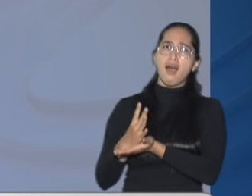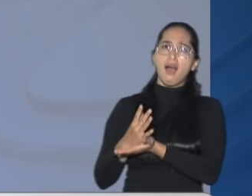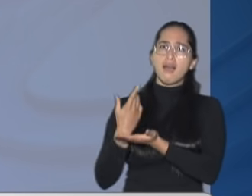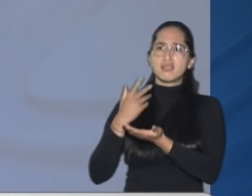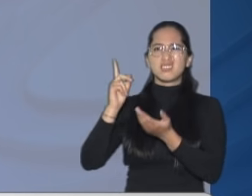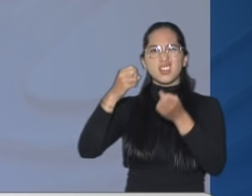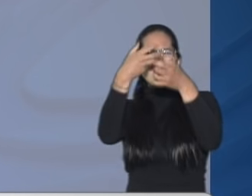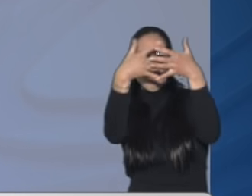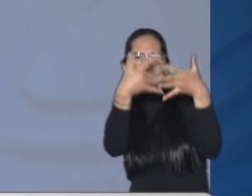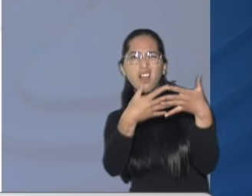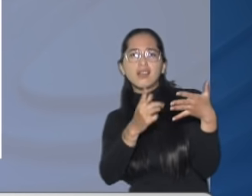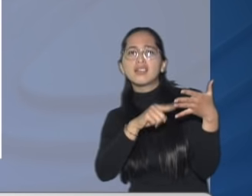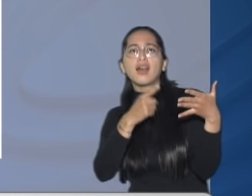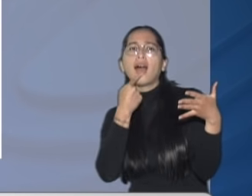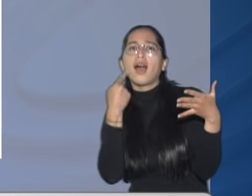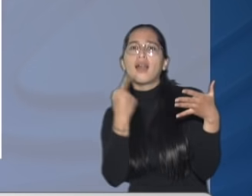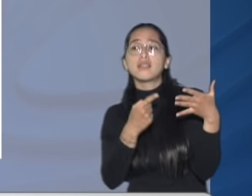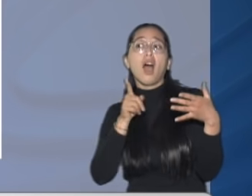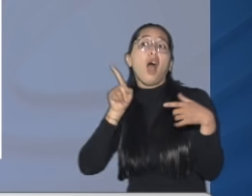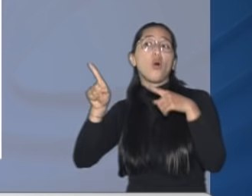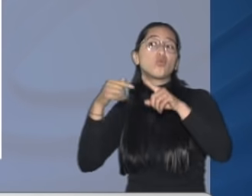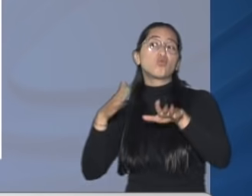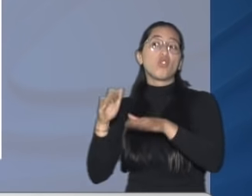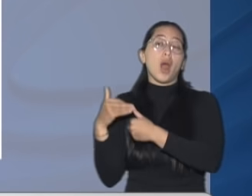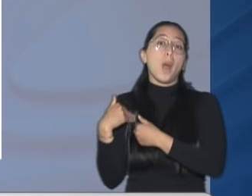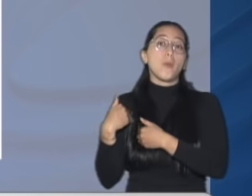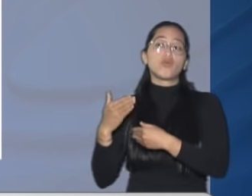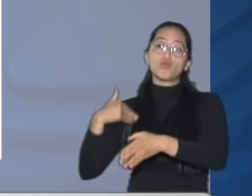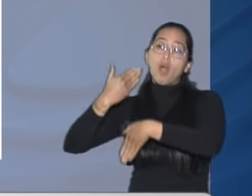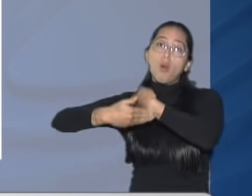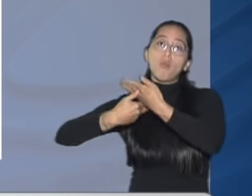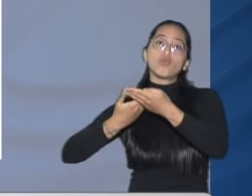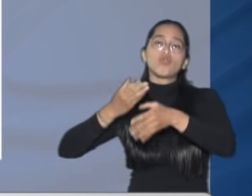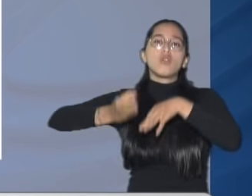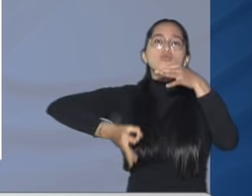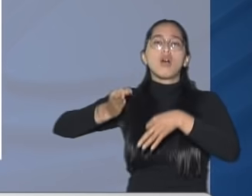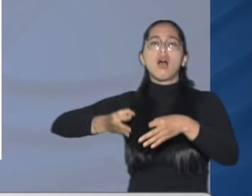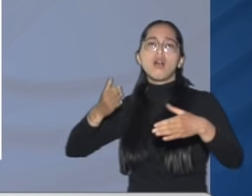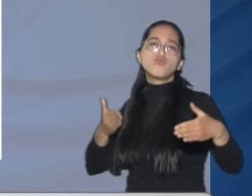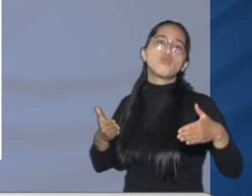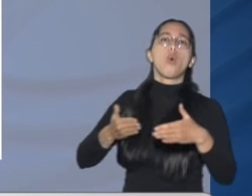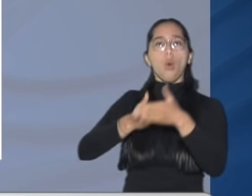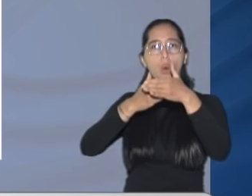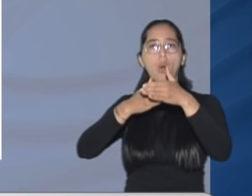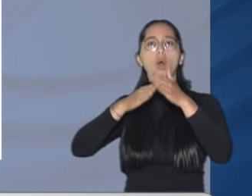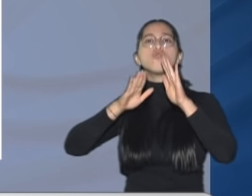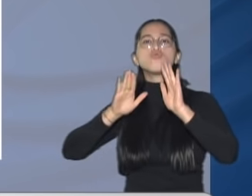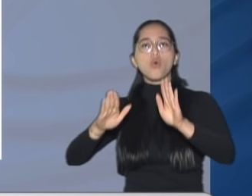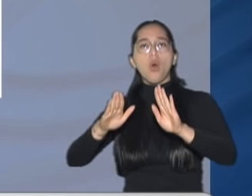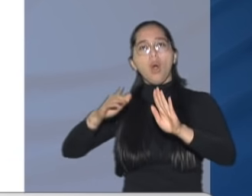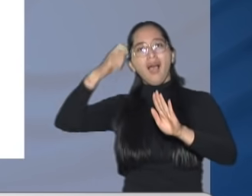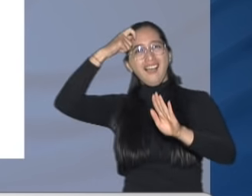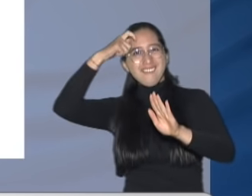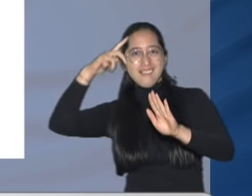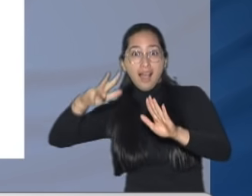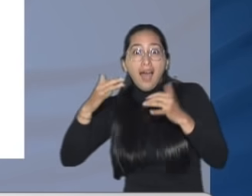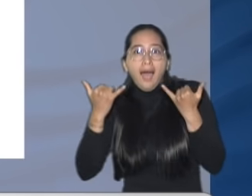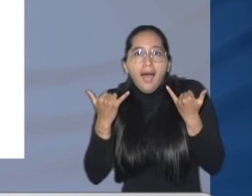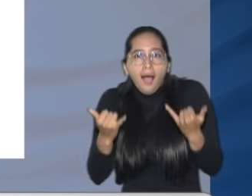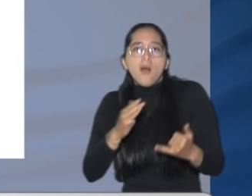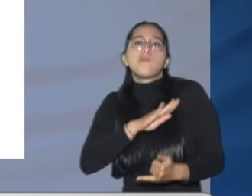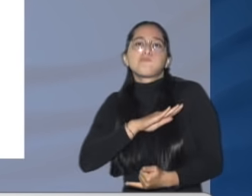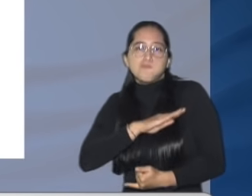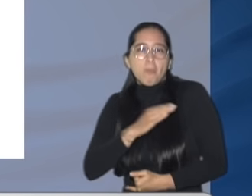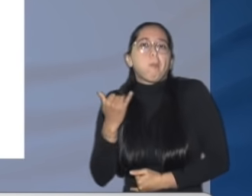lo señalan de liderar procesos judiciales en contra del actual mandatario de la ciudad, el alcalde